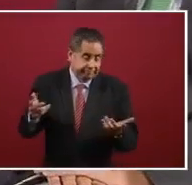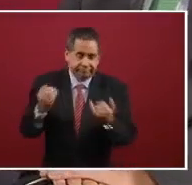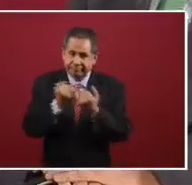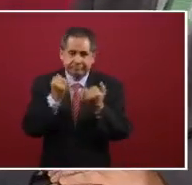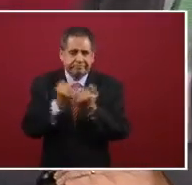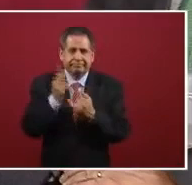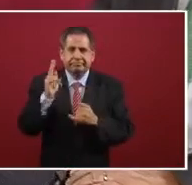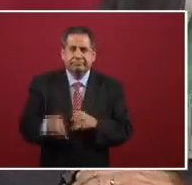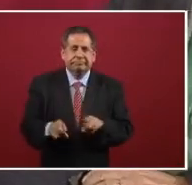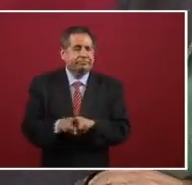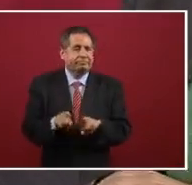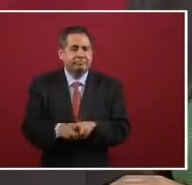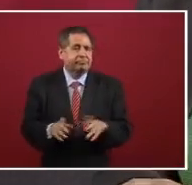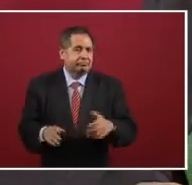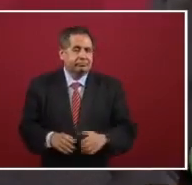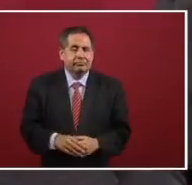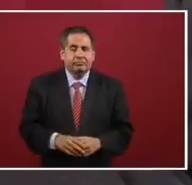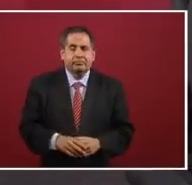Es lo mismo